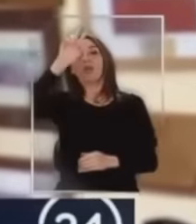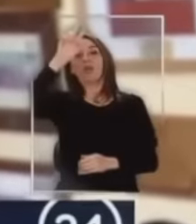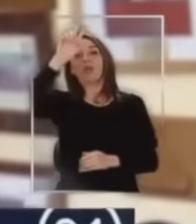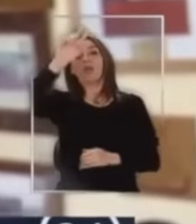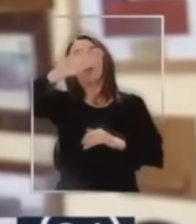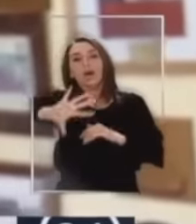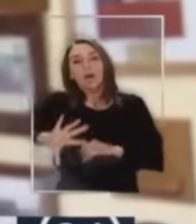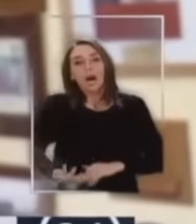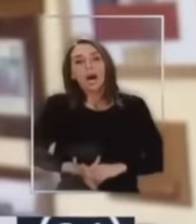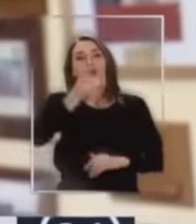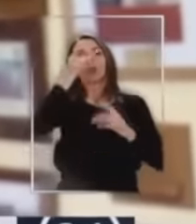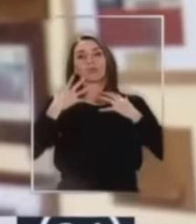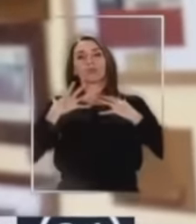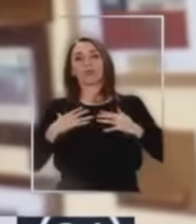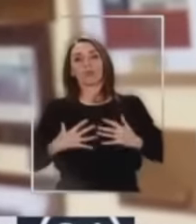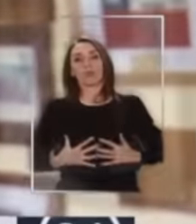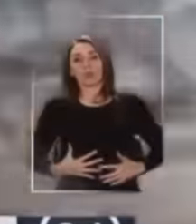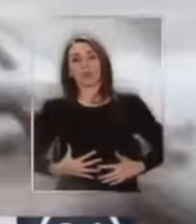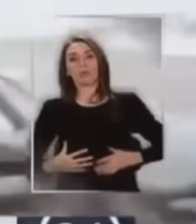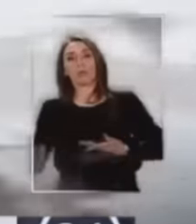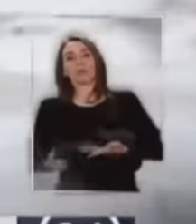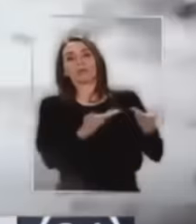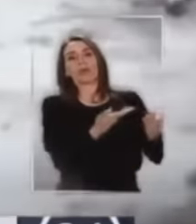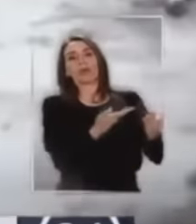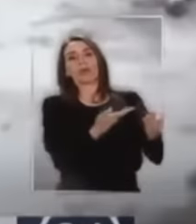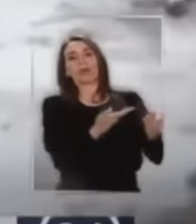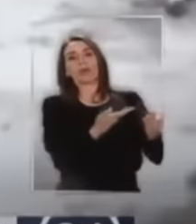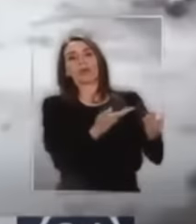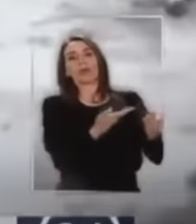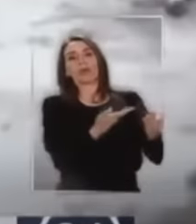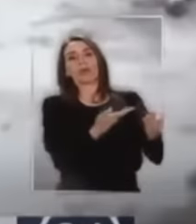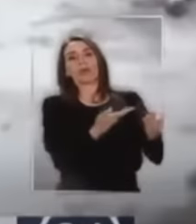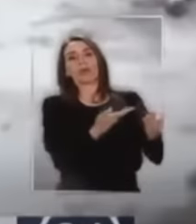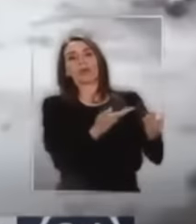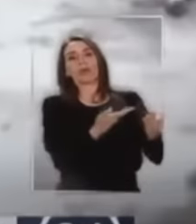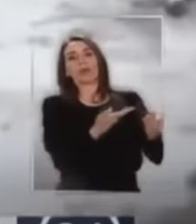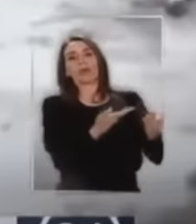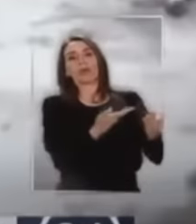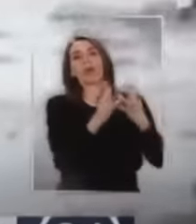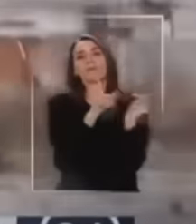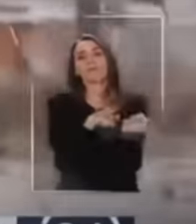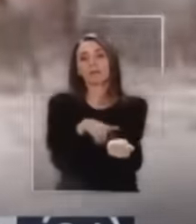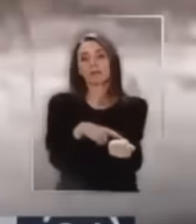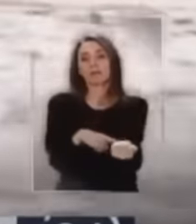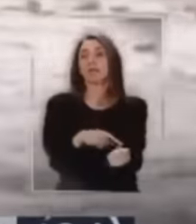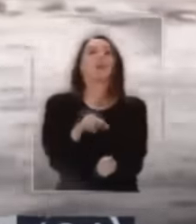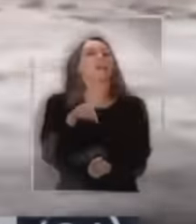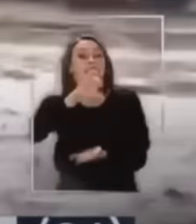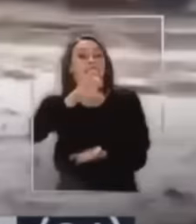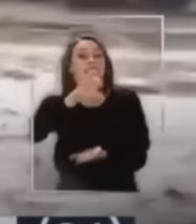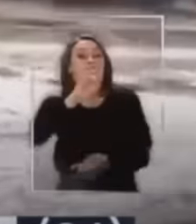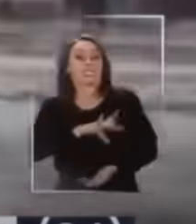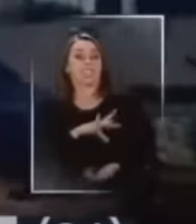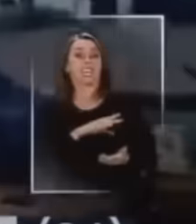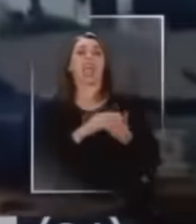se pudo encontrar y se entregó a la familia. Pero entonces encontraron solo el cuerpo. En este país donde la